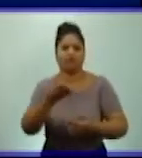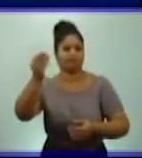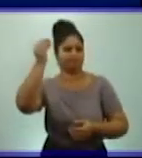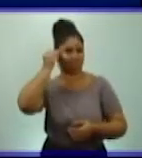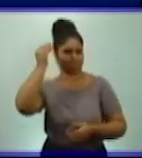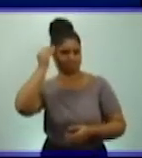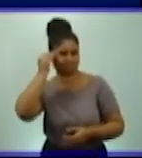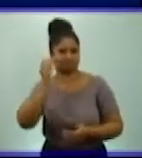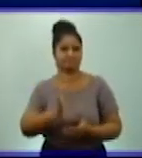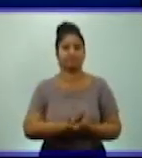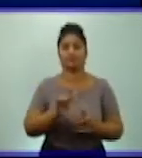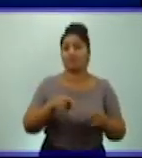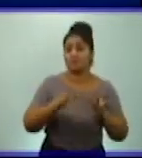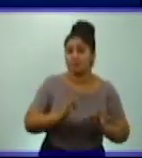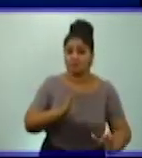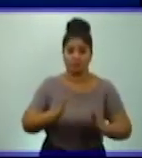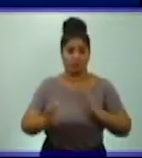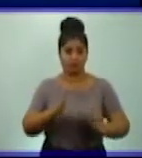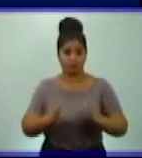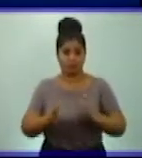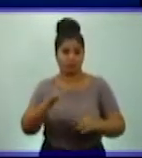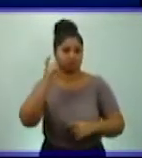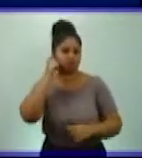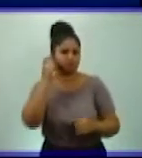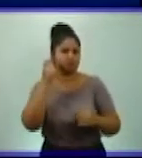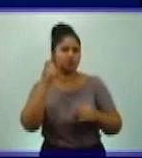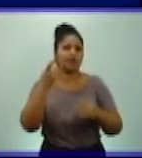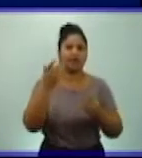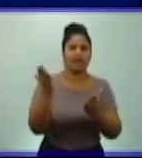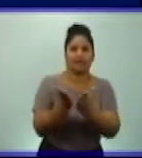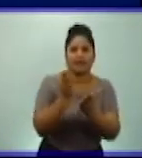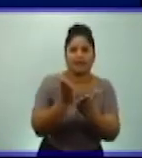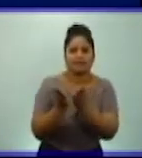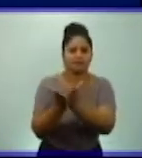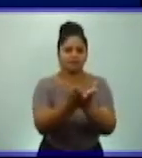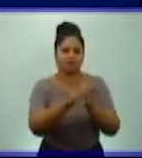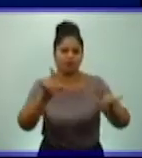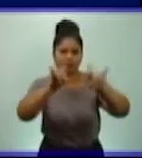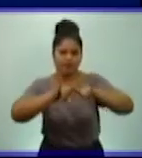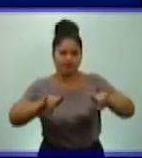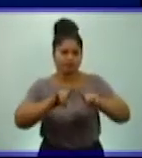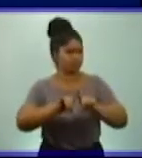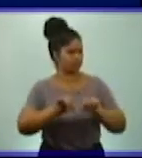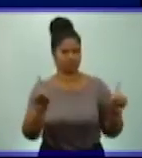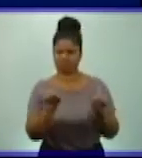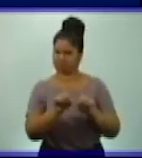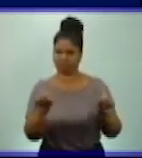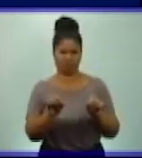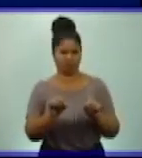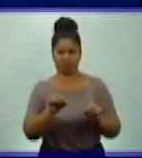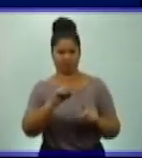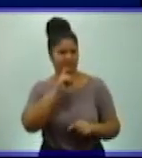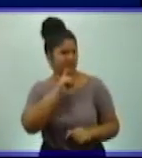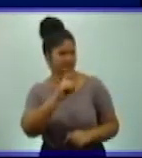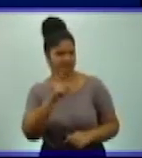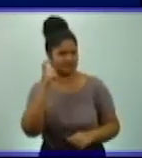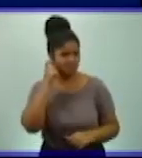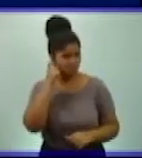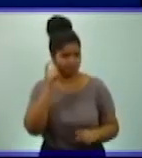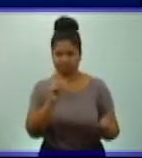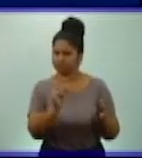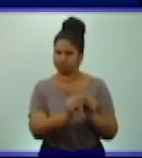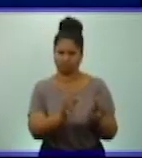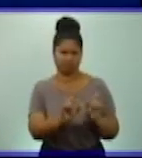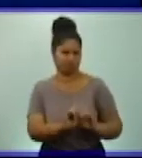la universidad y eran cuestionadas por muchas cosas. Ella se antepone a todo esto y plantea que